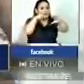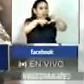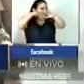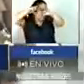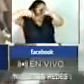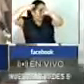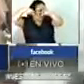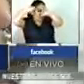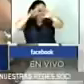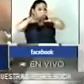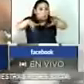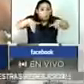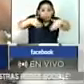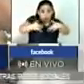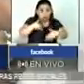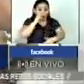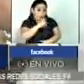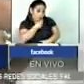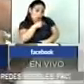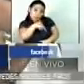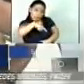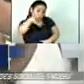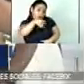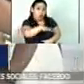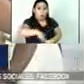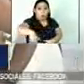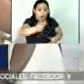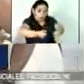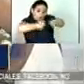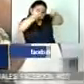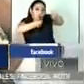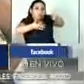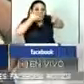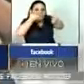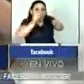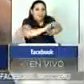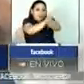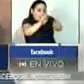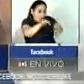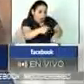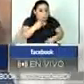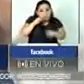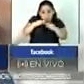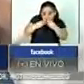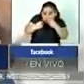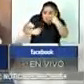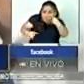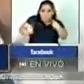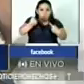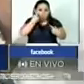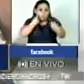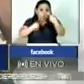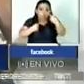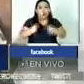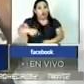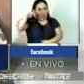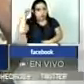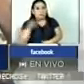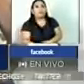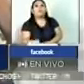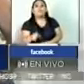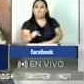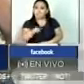cuando a pandilleros se les dice que van a ir al penal de Zacatecoluca hasta lloran. Y hoy